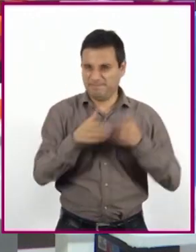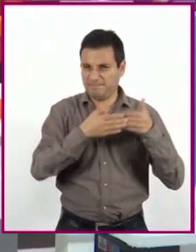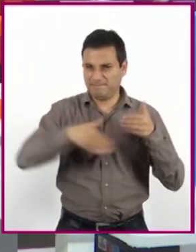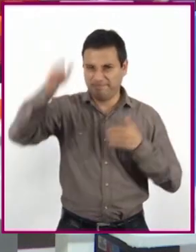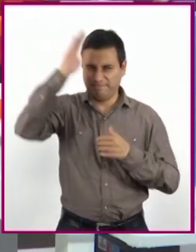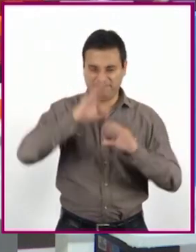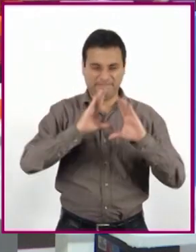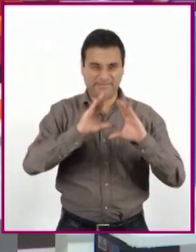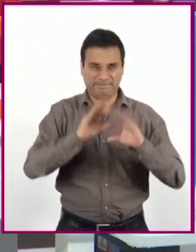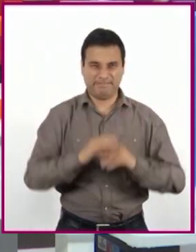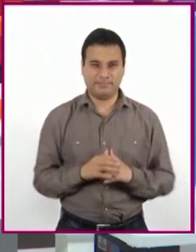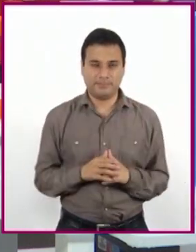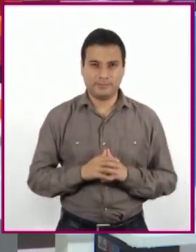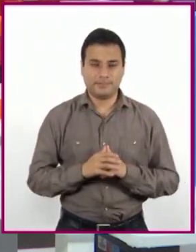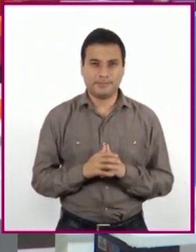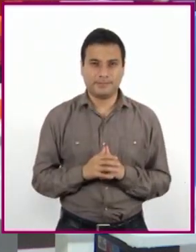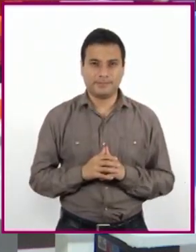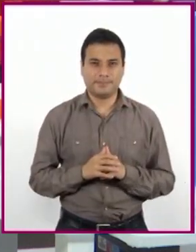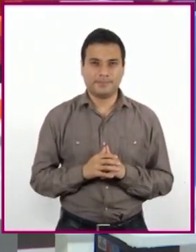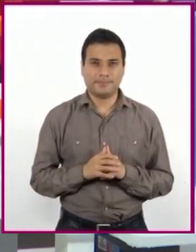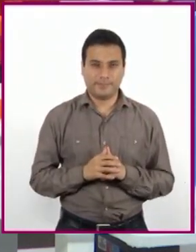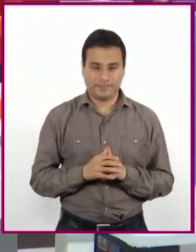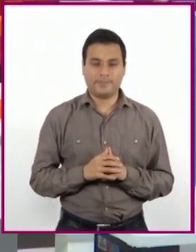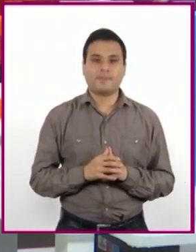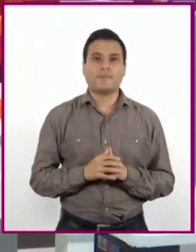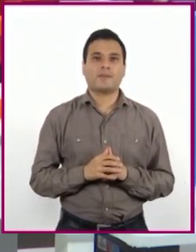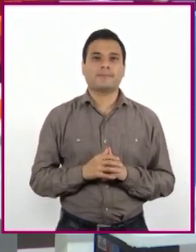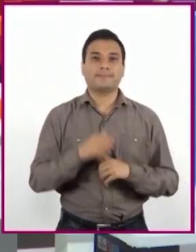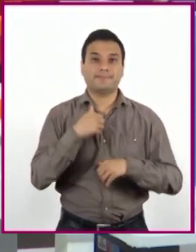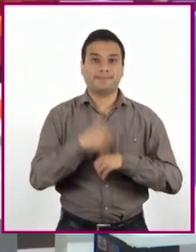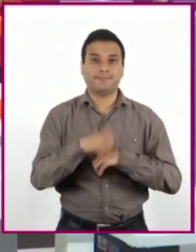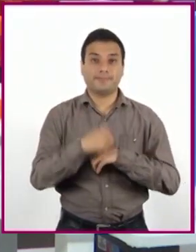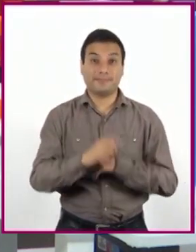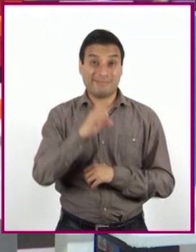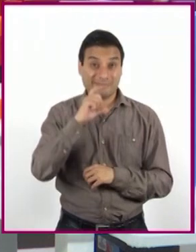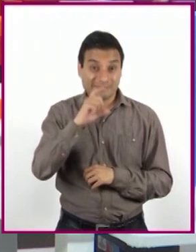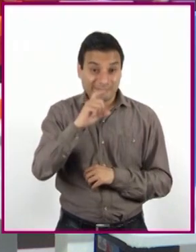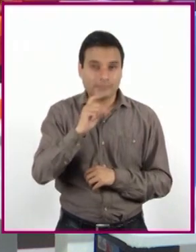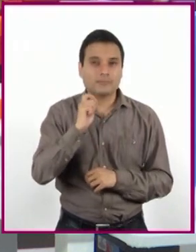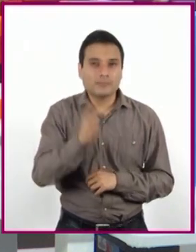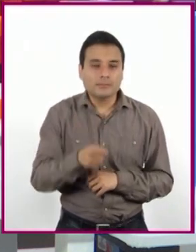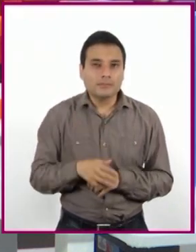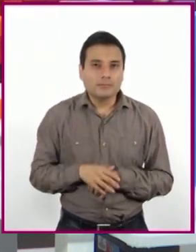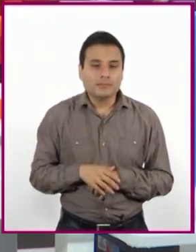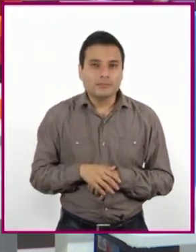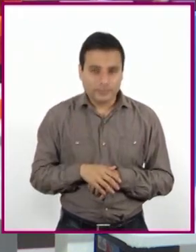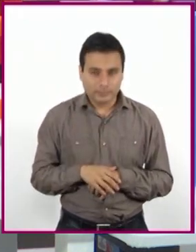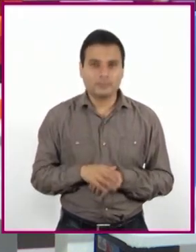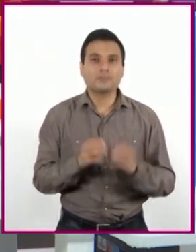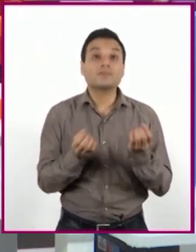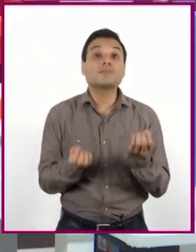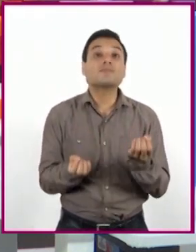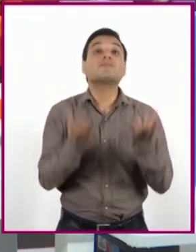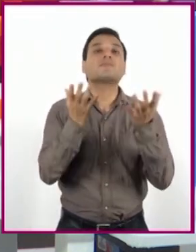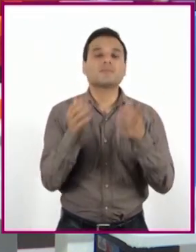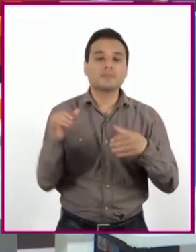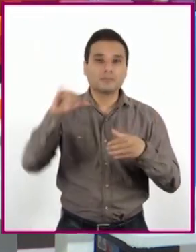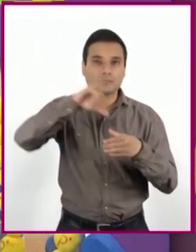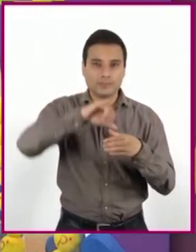posteriores. Los coeficientes también indican la cantidad de unidades de cada sustancia que reacciona o se